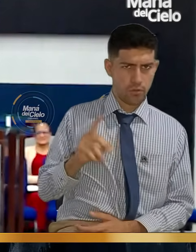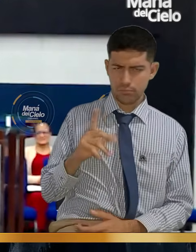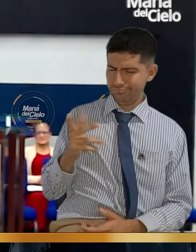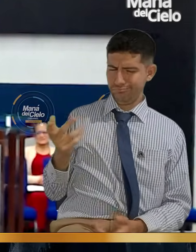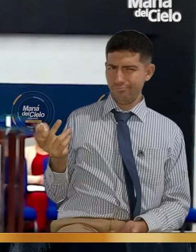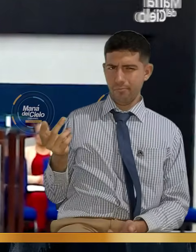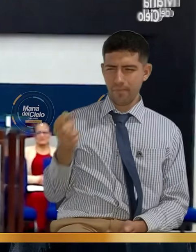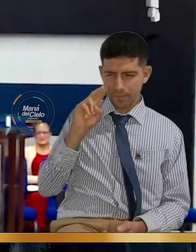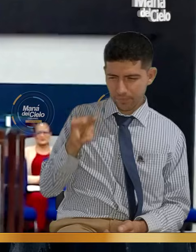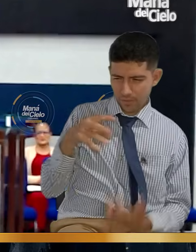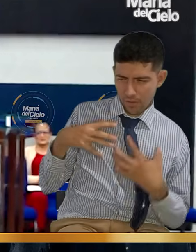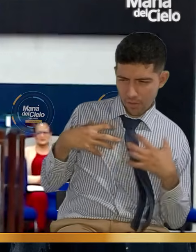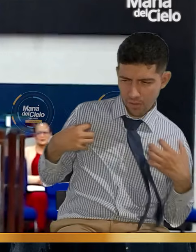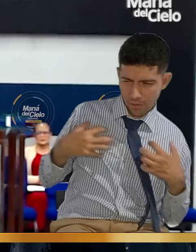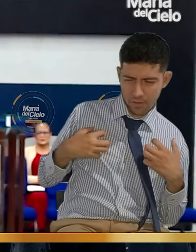Hermanos.